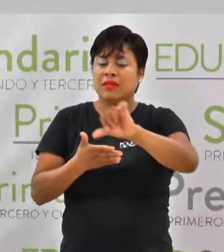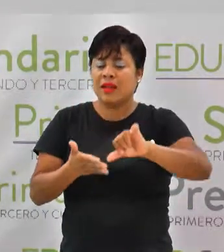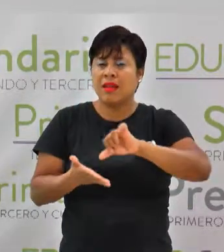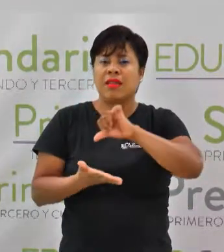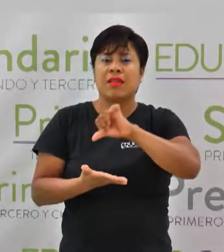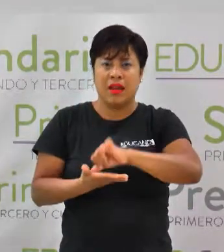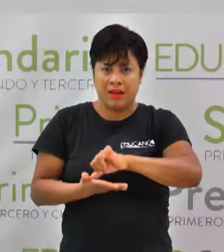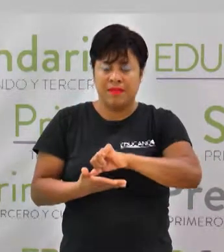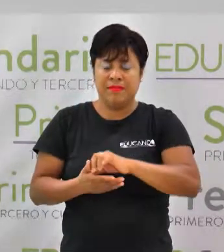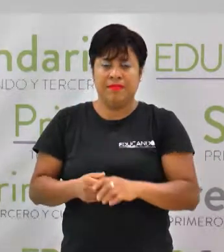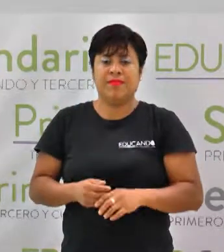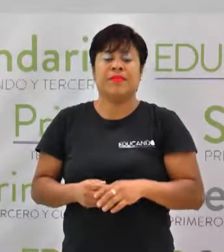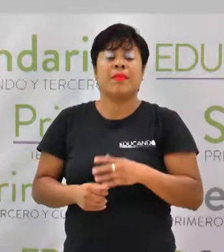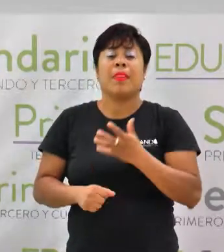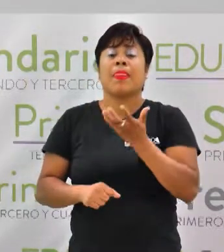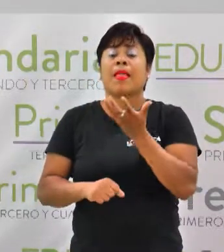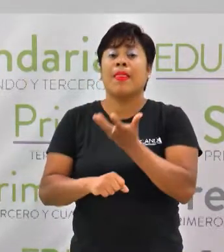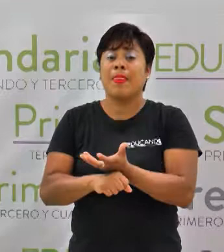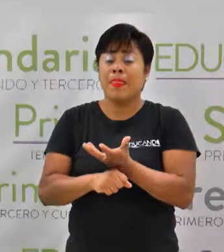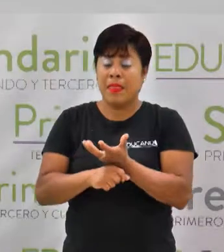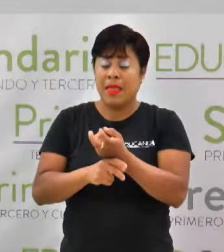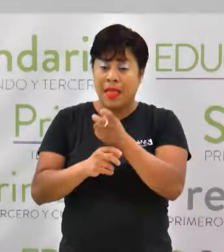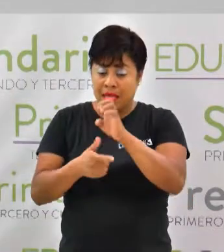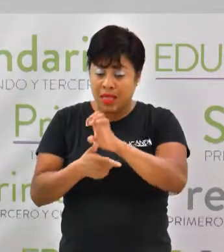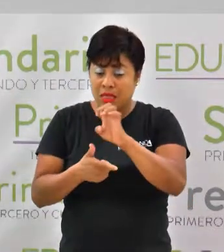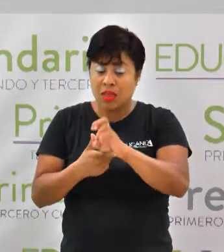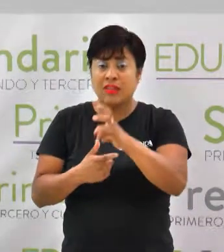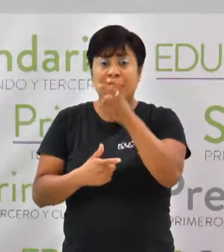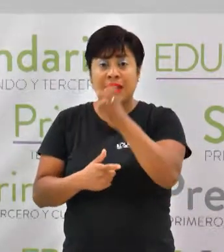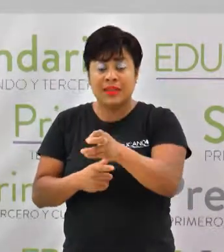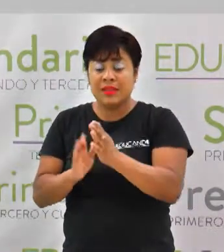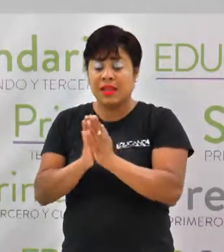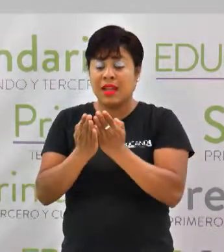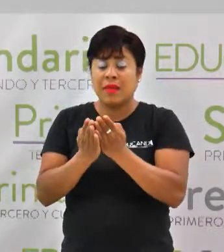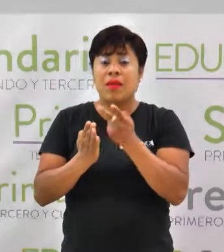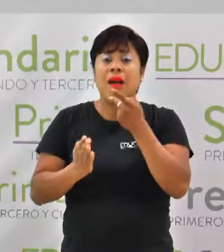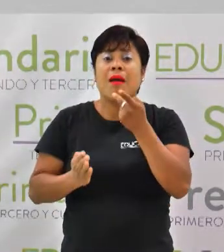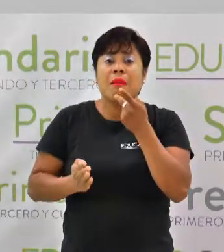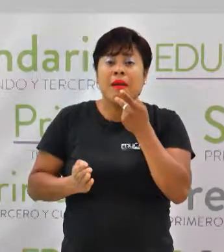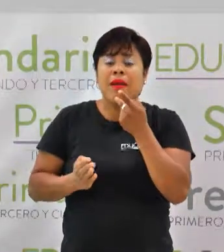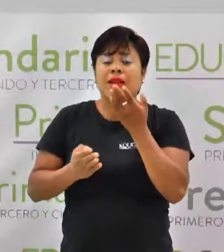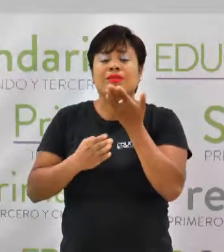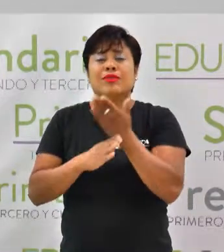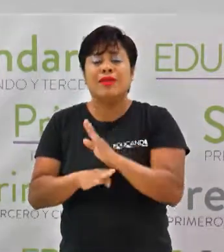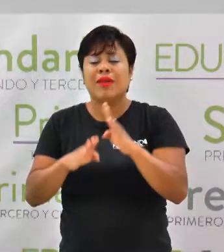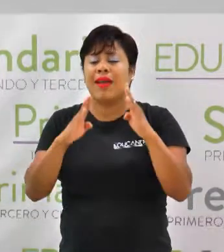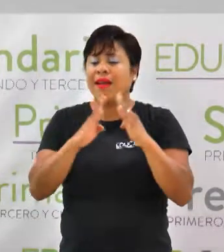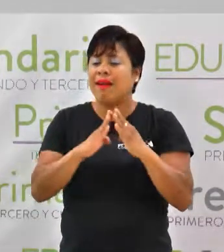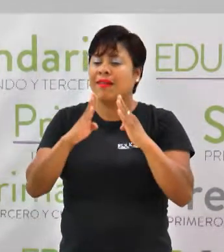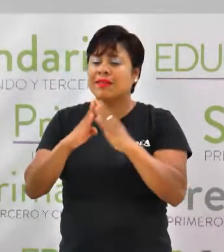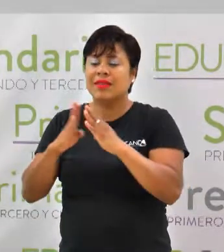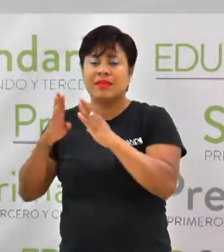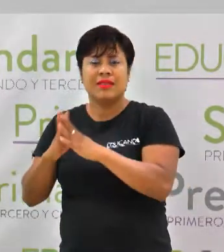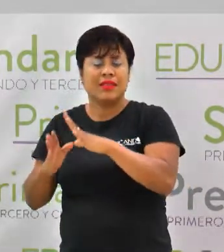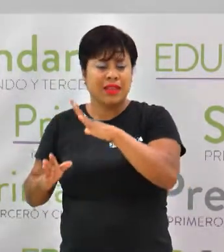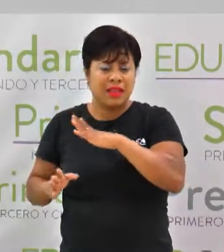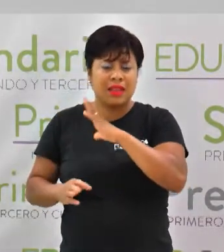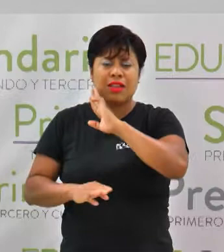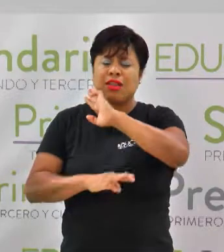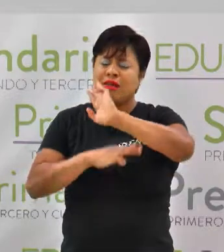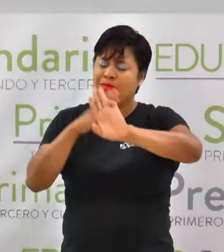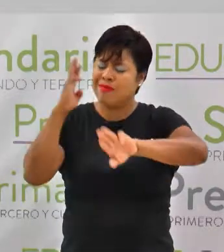Central. Y entonces, este libro habla de casas que hay